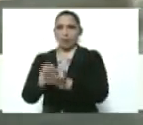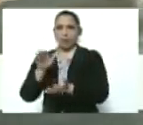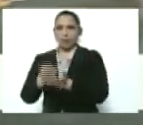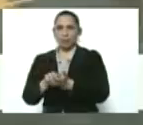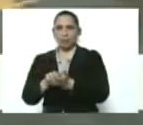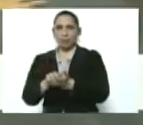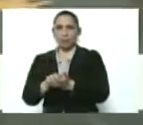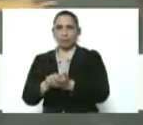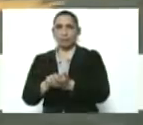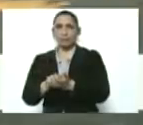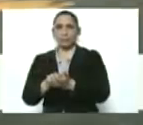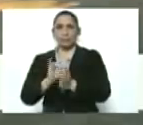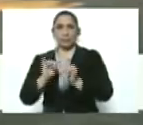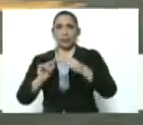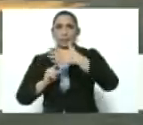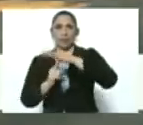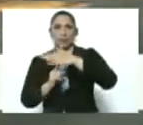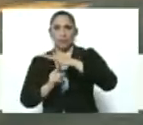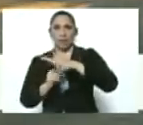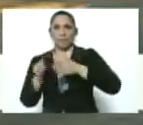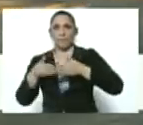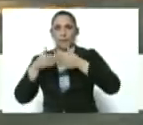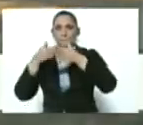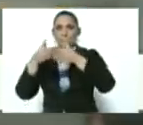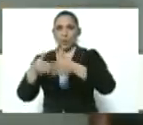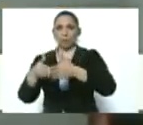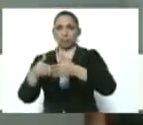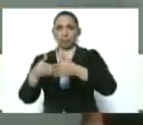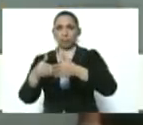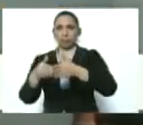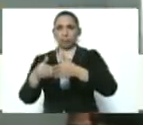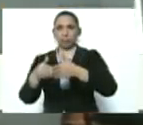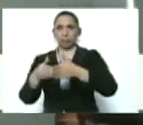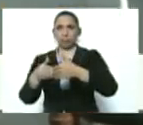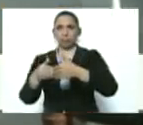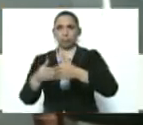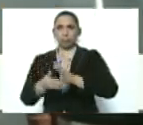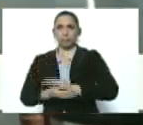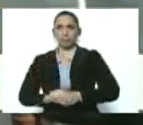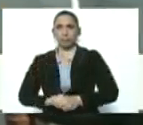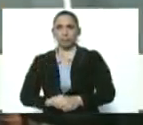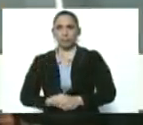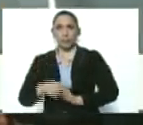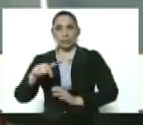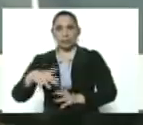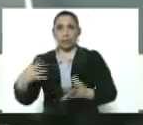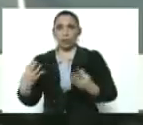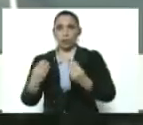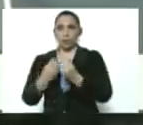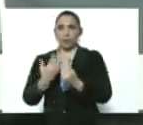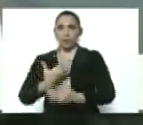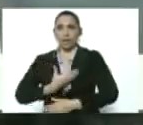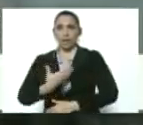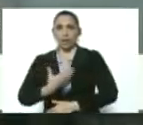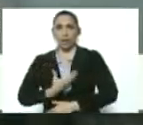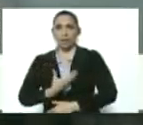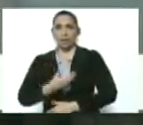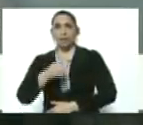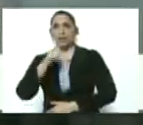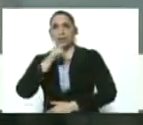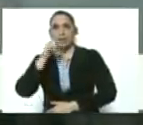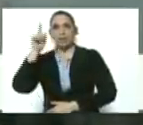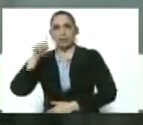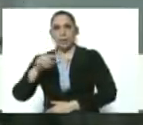vi a terminales marítimos y vía terminal de chacopata aquí me acompaña el alcalde quien por supuesto